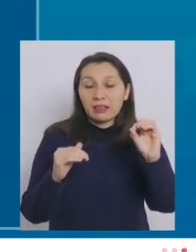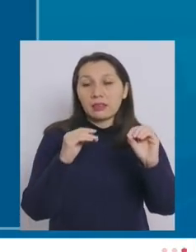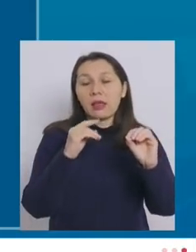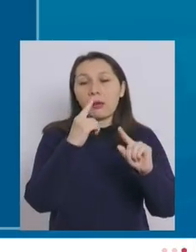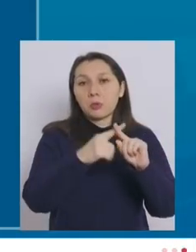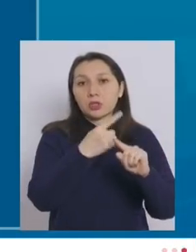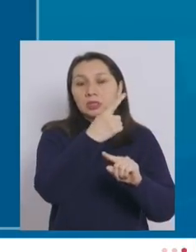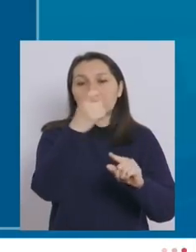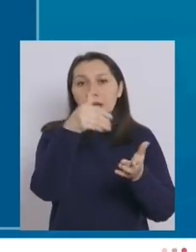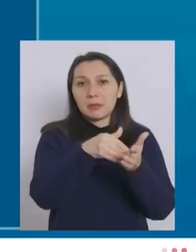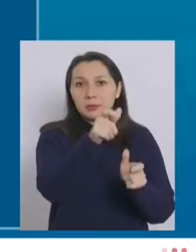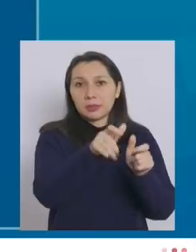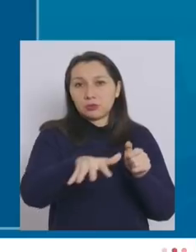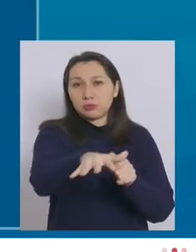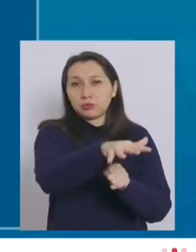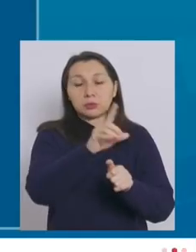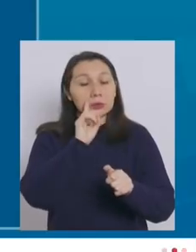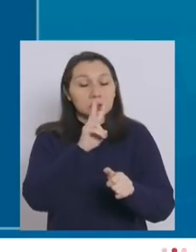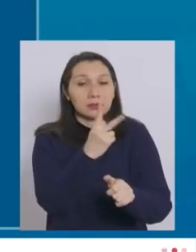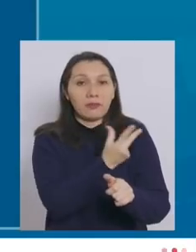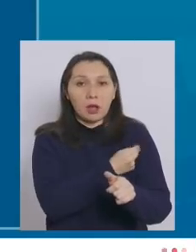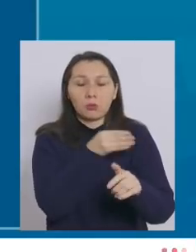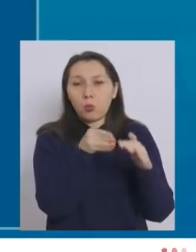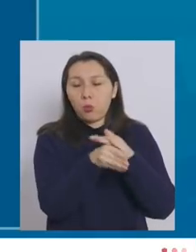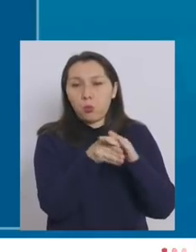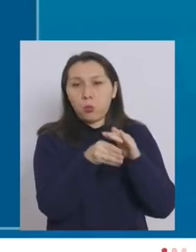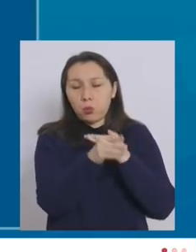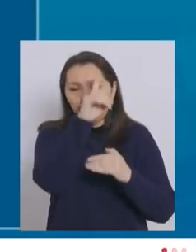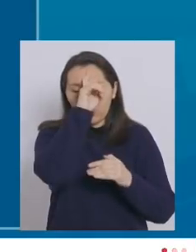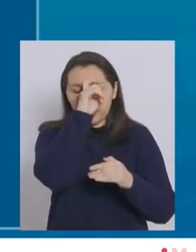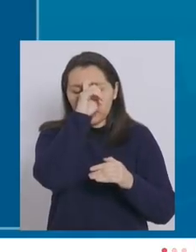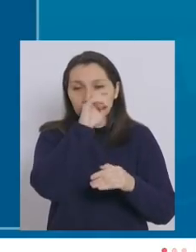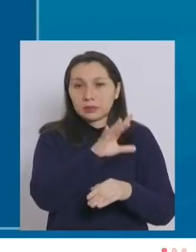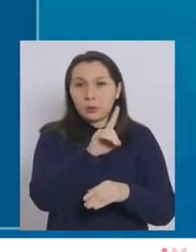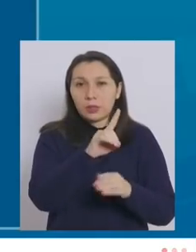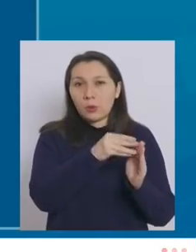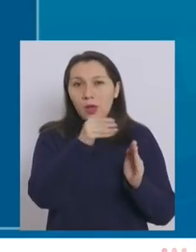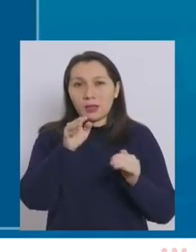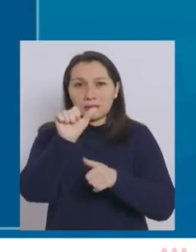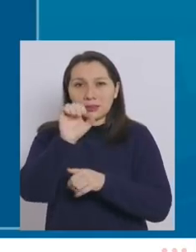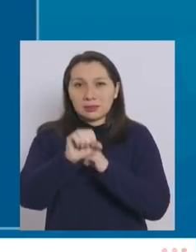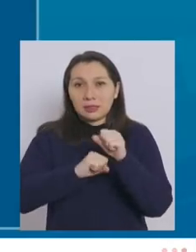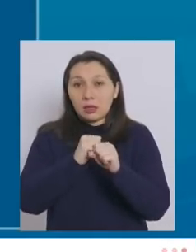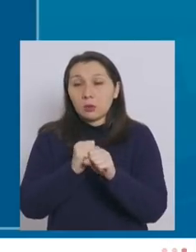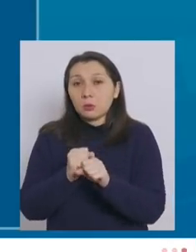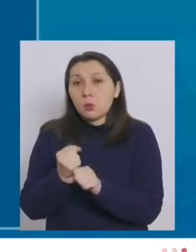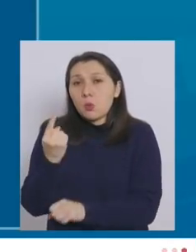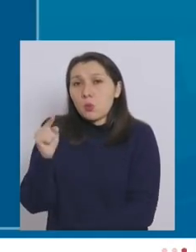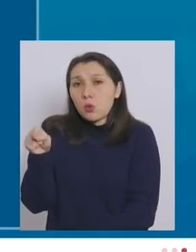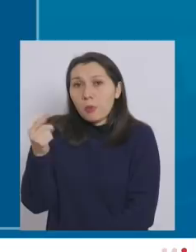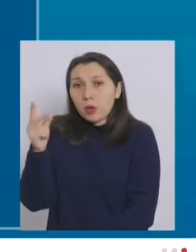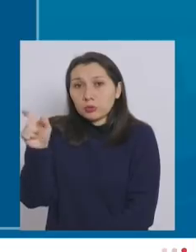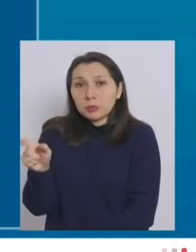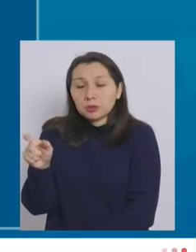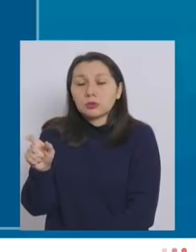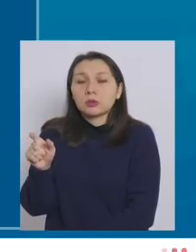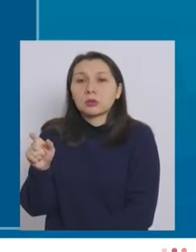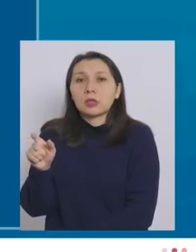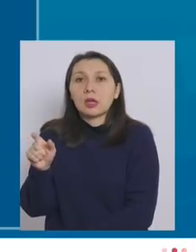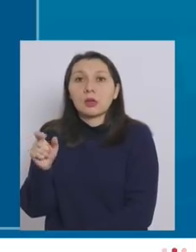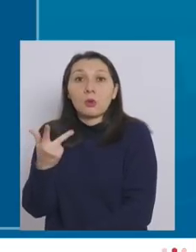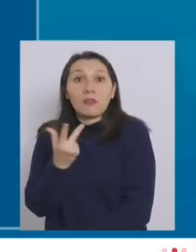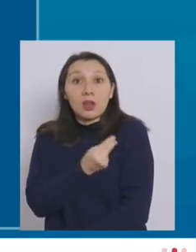100.000 habitantes no vacunados en el grupo de 51 a 60 años y solo 1,8